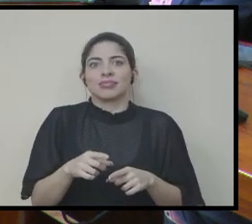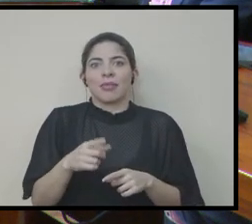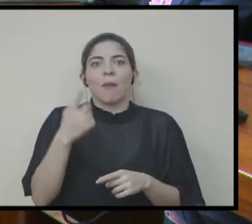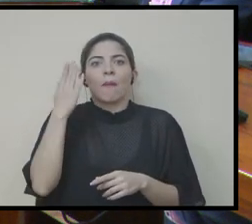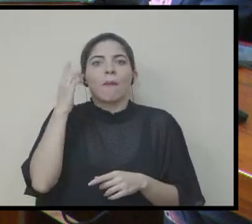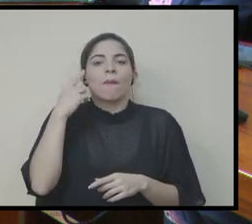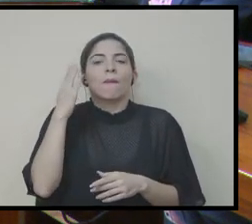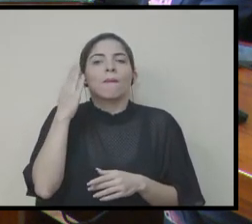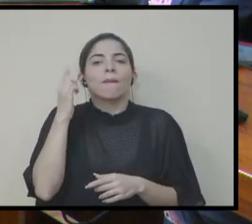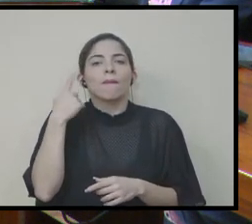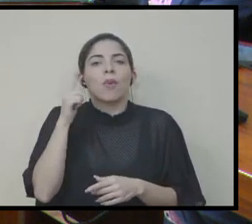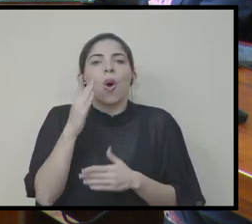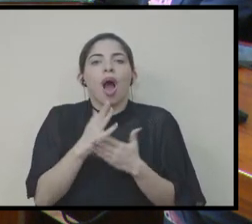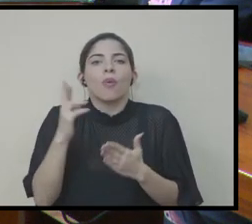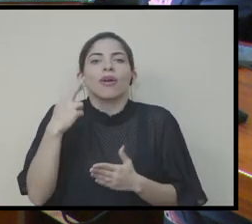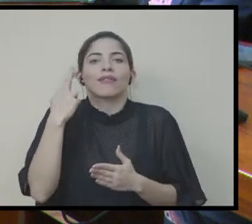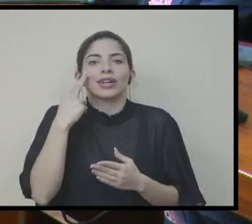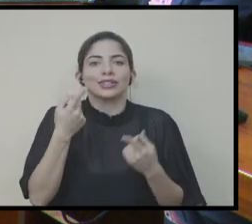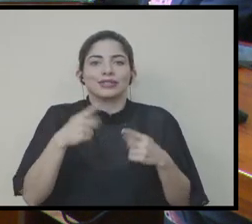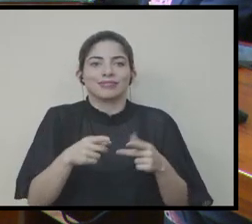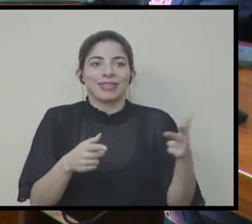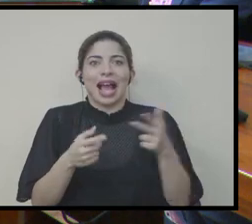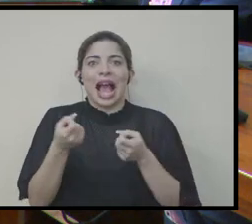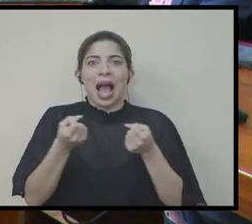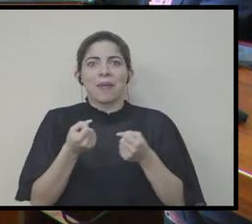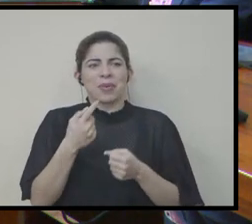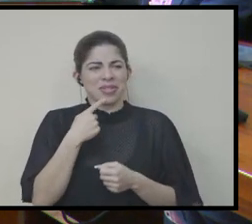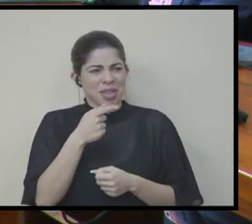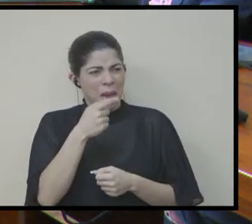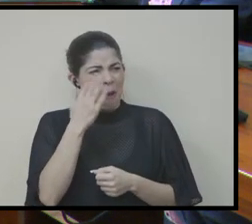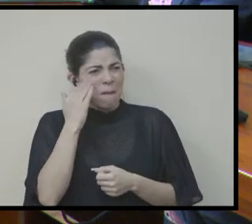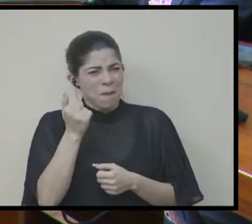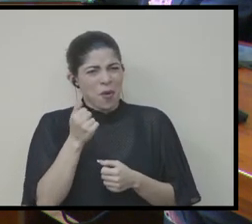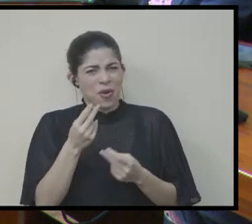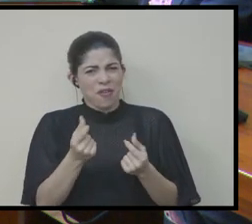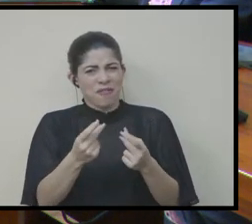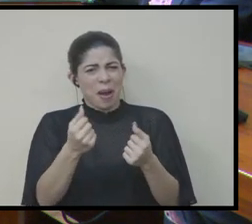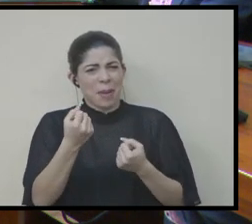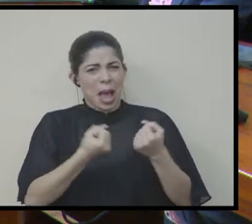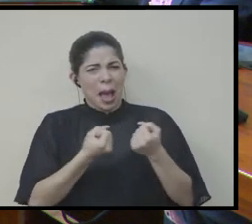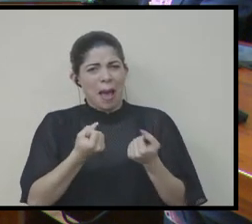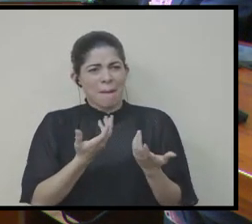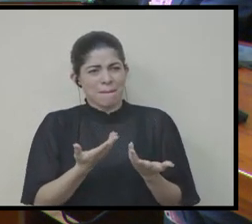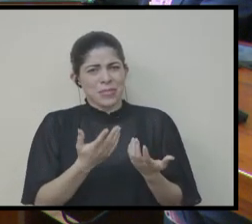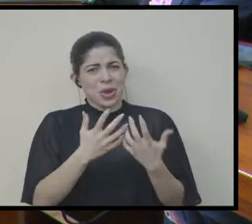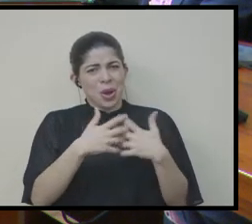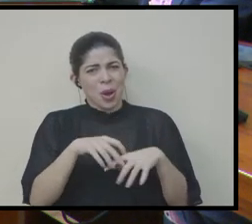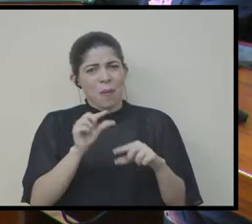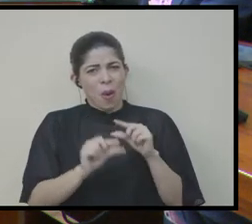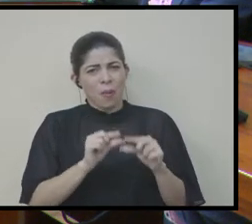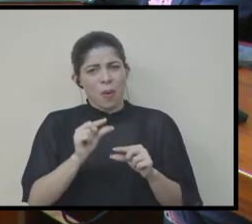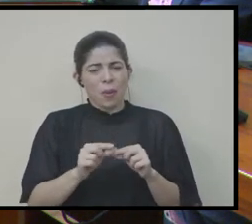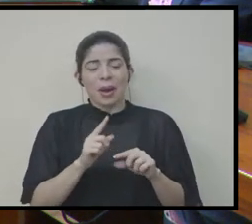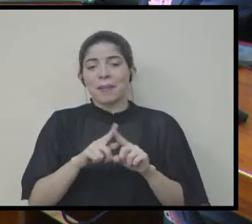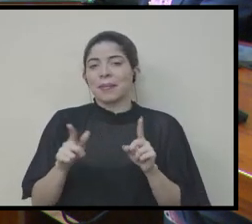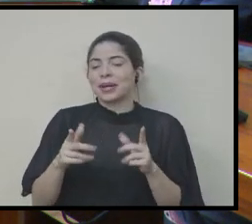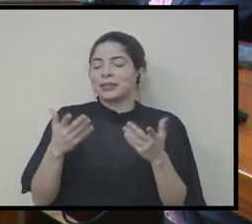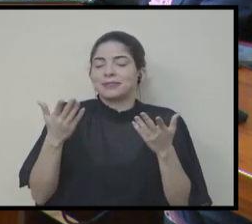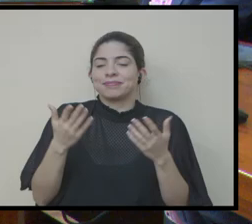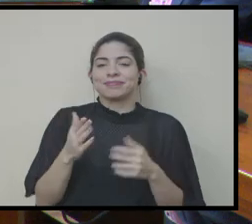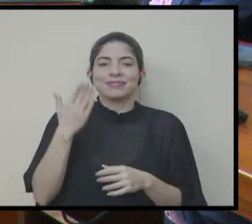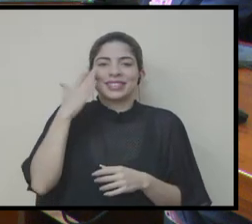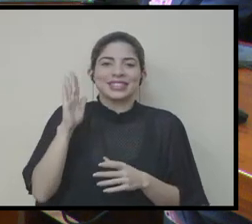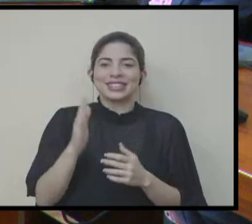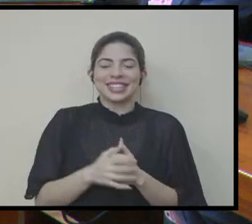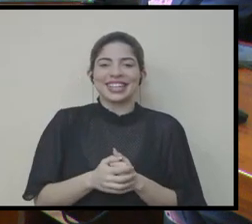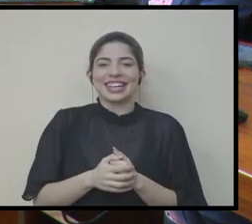Porque también mucha gente cuando hice lo del camión me decía, ¿por qué haces cambios tan rápido? ¿Te estás adaptando? Pero, sí, no